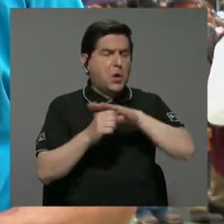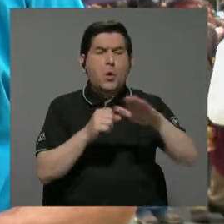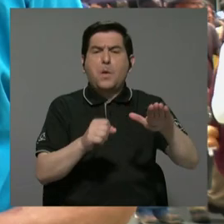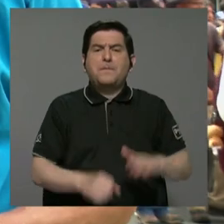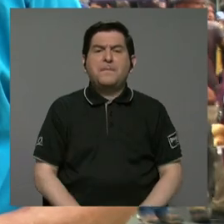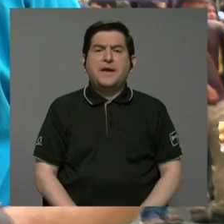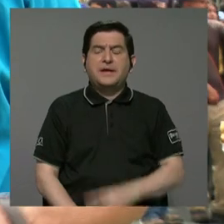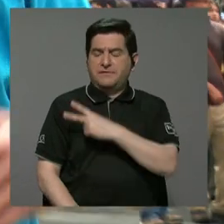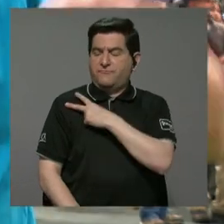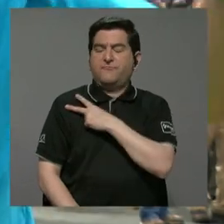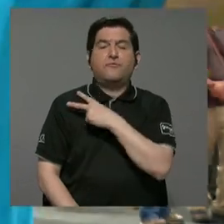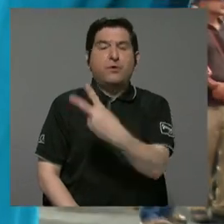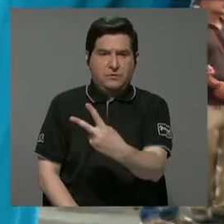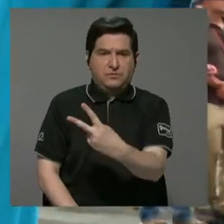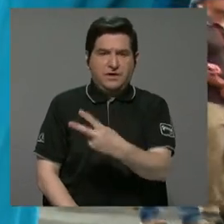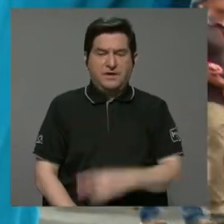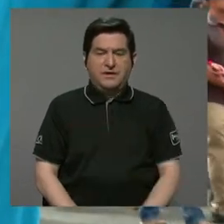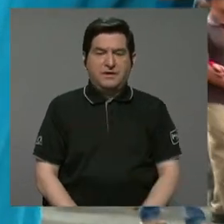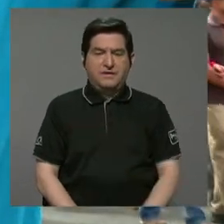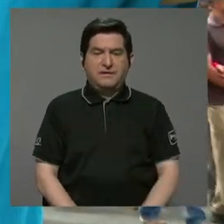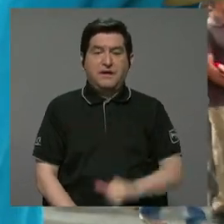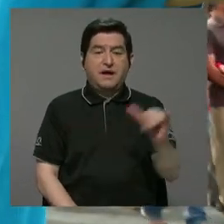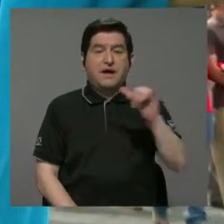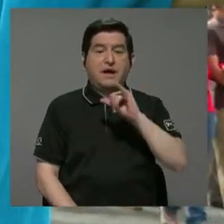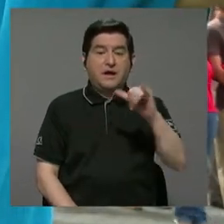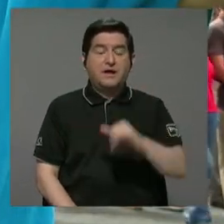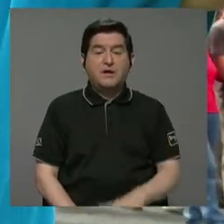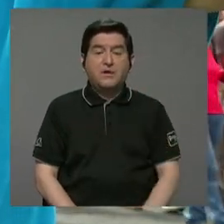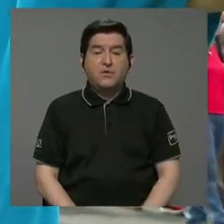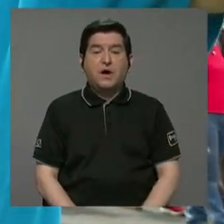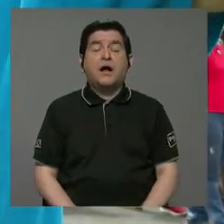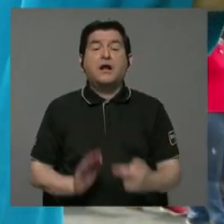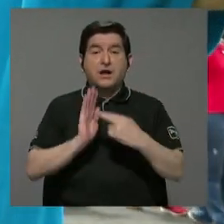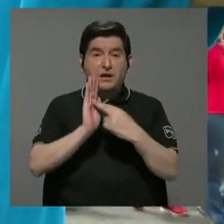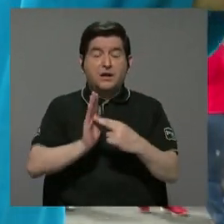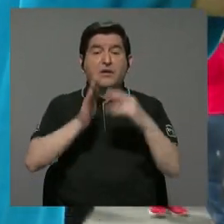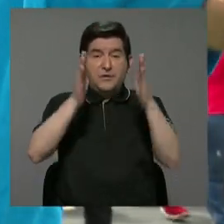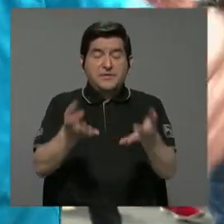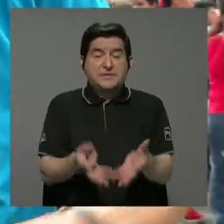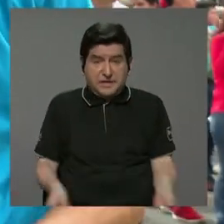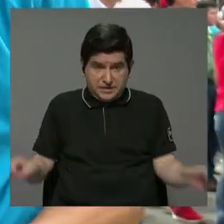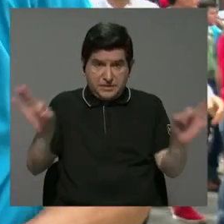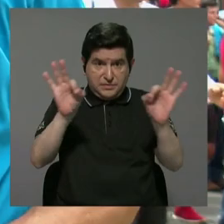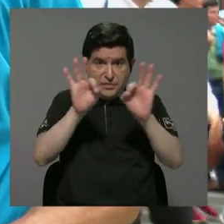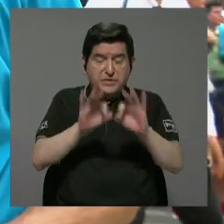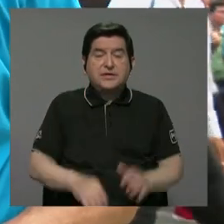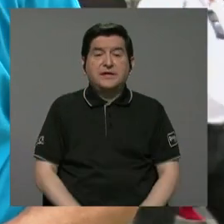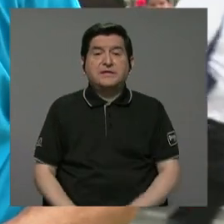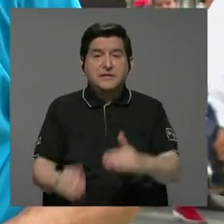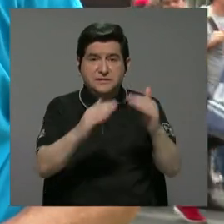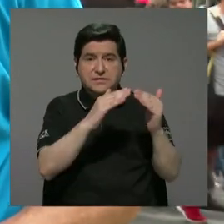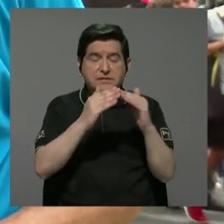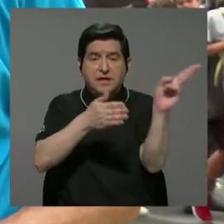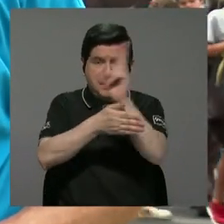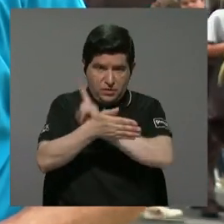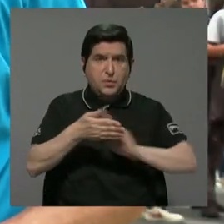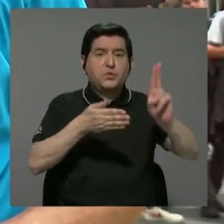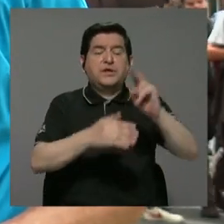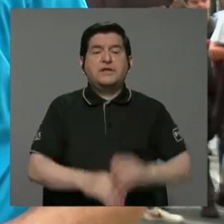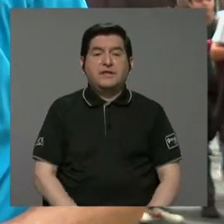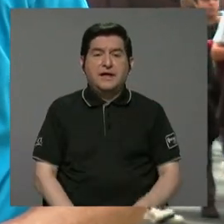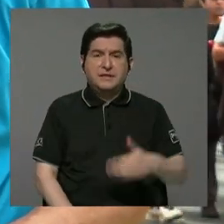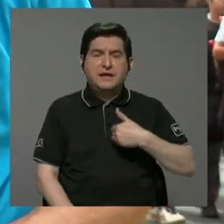totalmente voluntaria y bueno, aquí hay una clara representación de ese voluntariado de la comunidad universitaria.